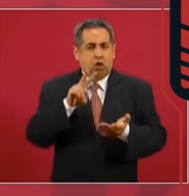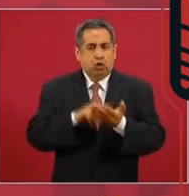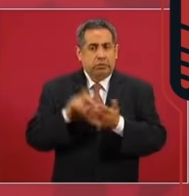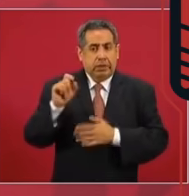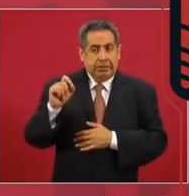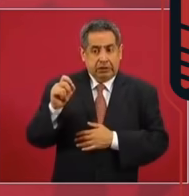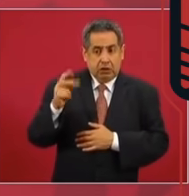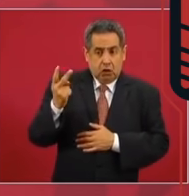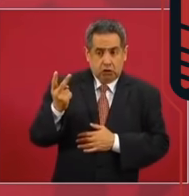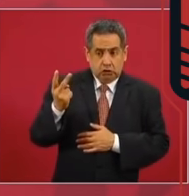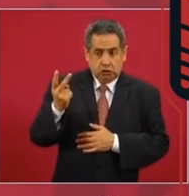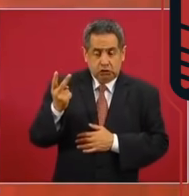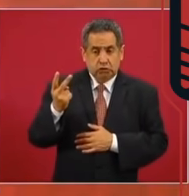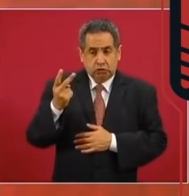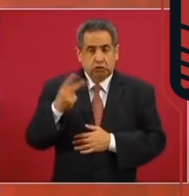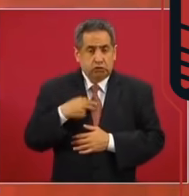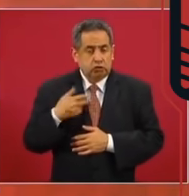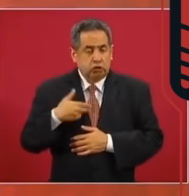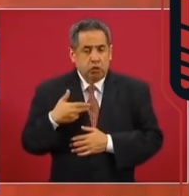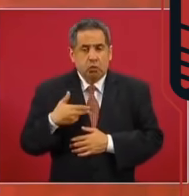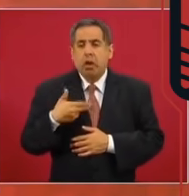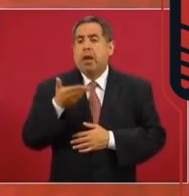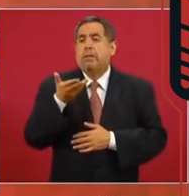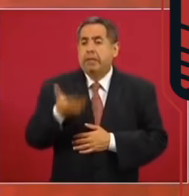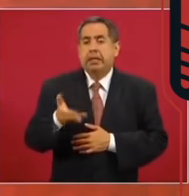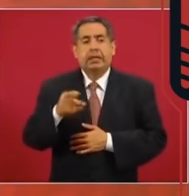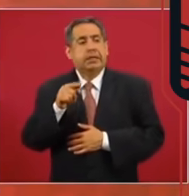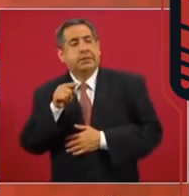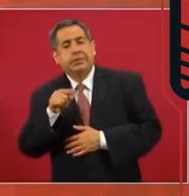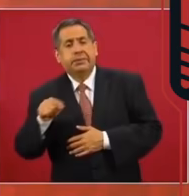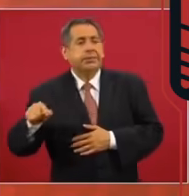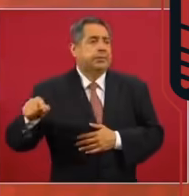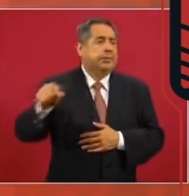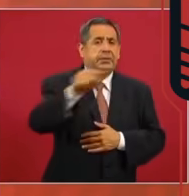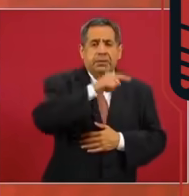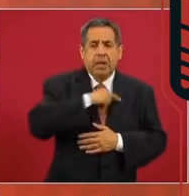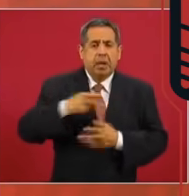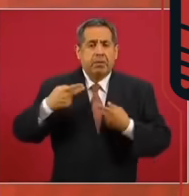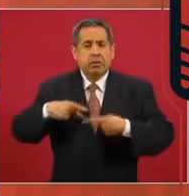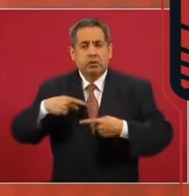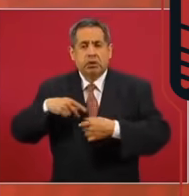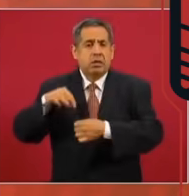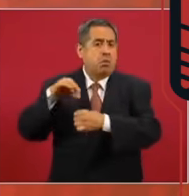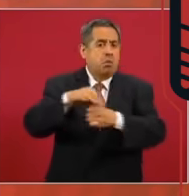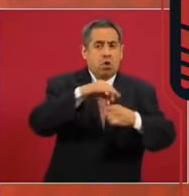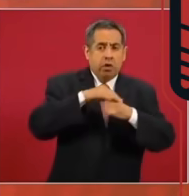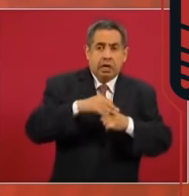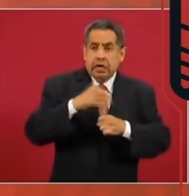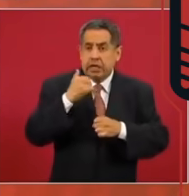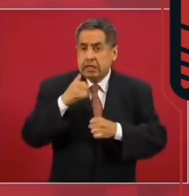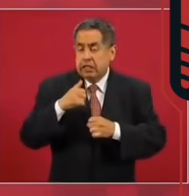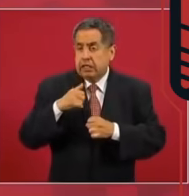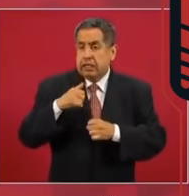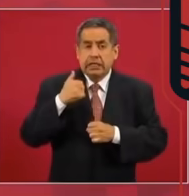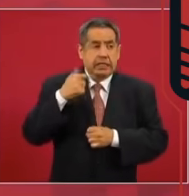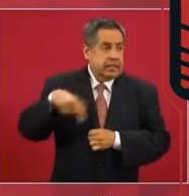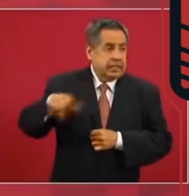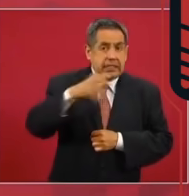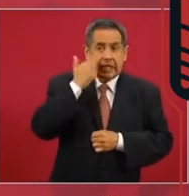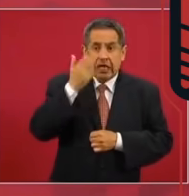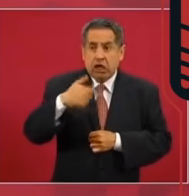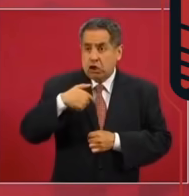2022 me voy a someter a la revocación del mandato y se va a